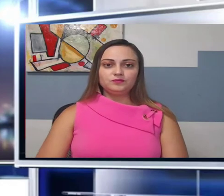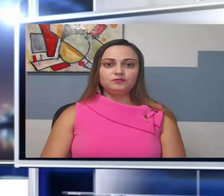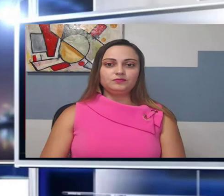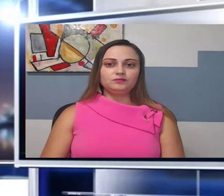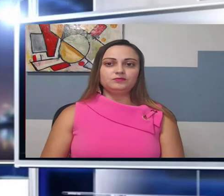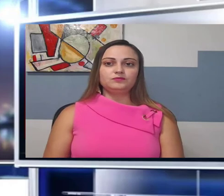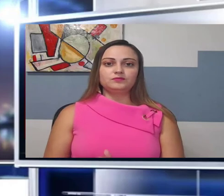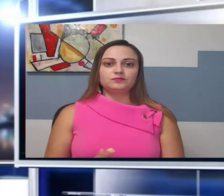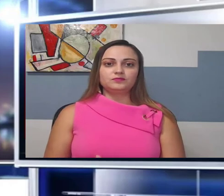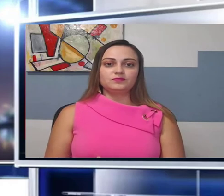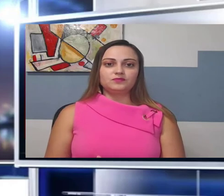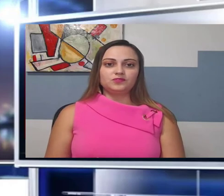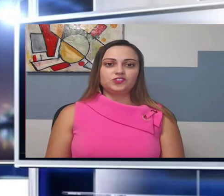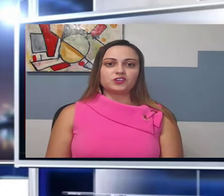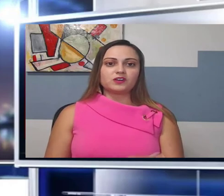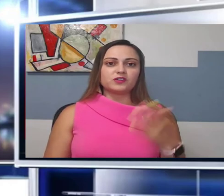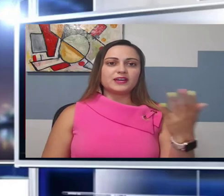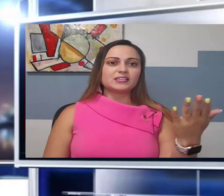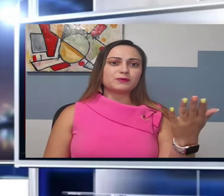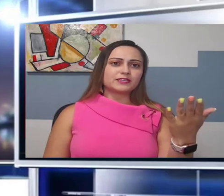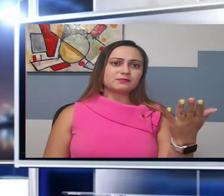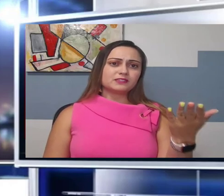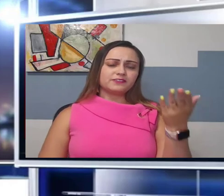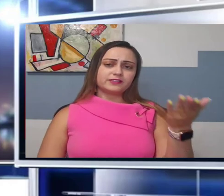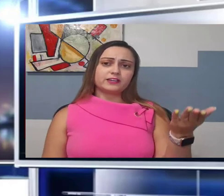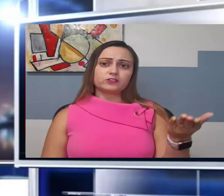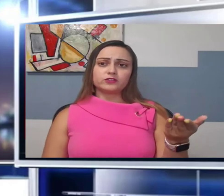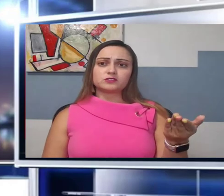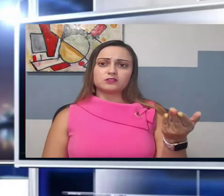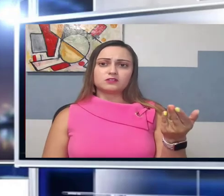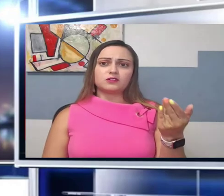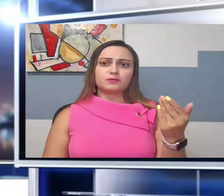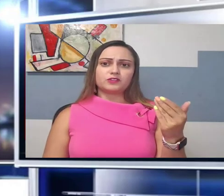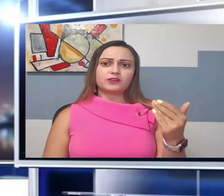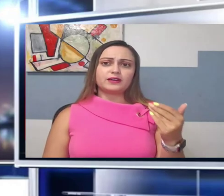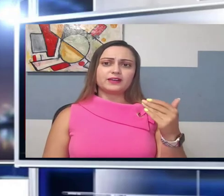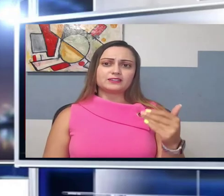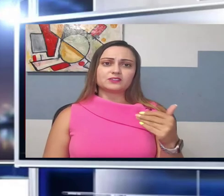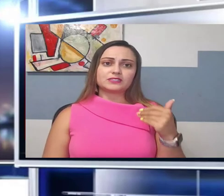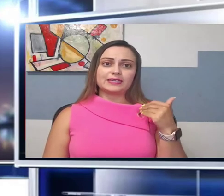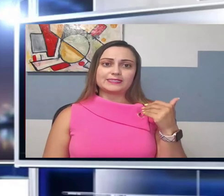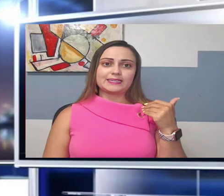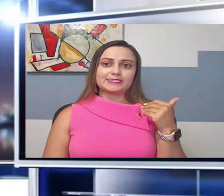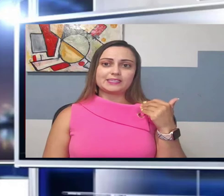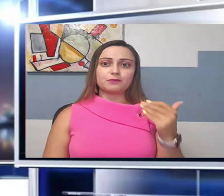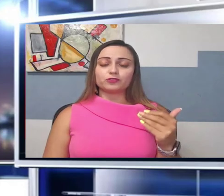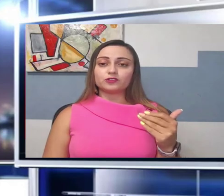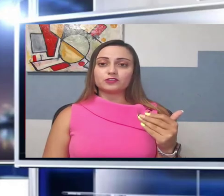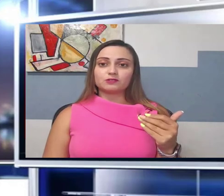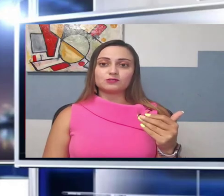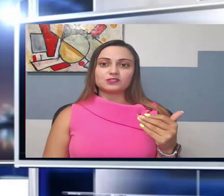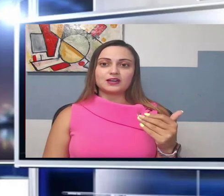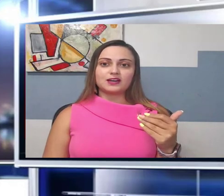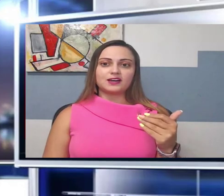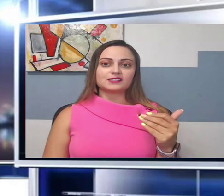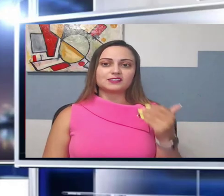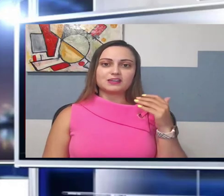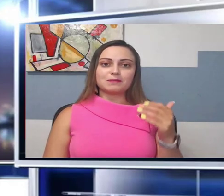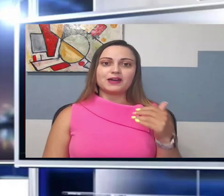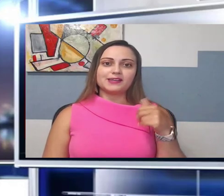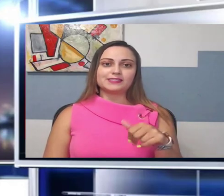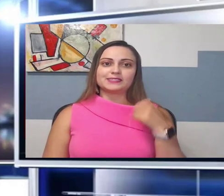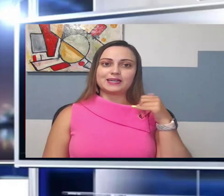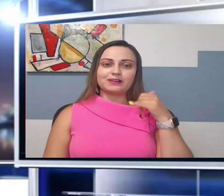difícil como tal. Yo creo que una de las partes más difíciles que yo he visto con la mayoría de Realtos es que si de pronto no te gusta